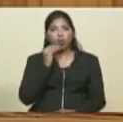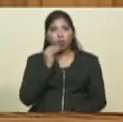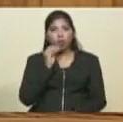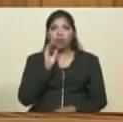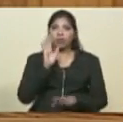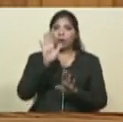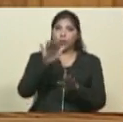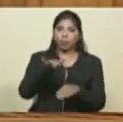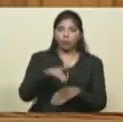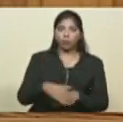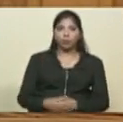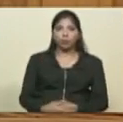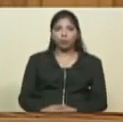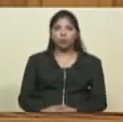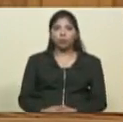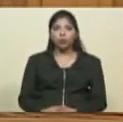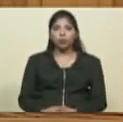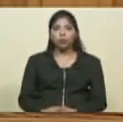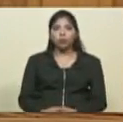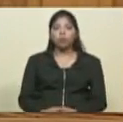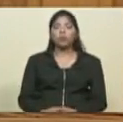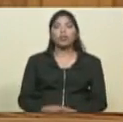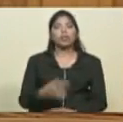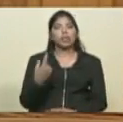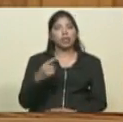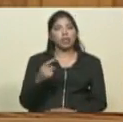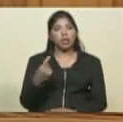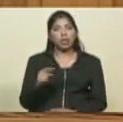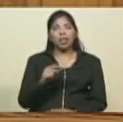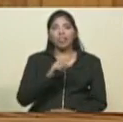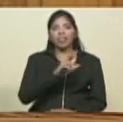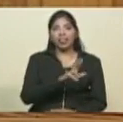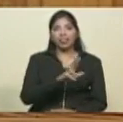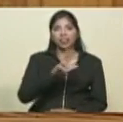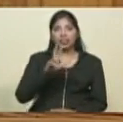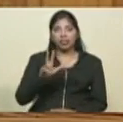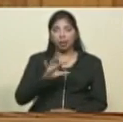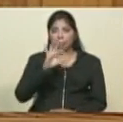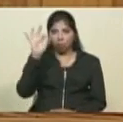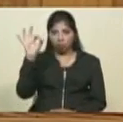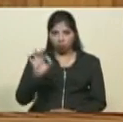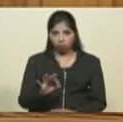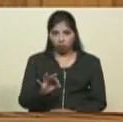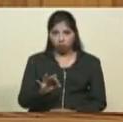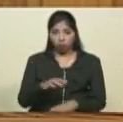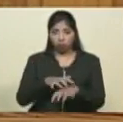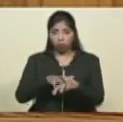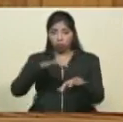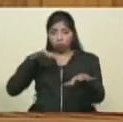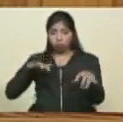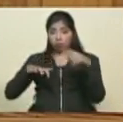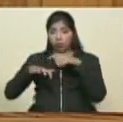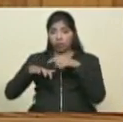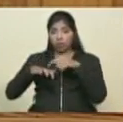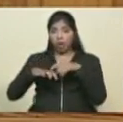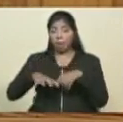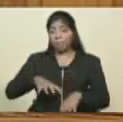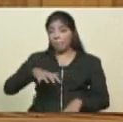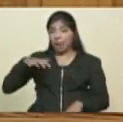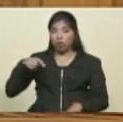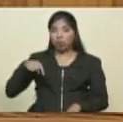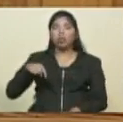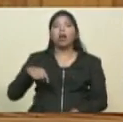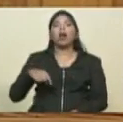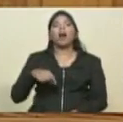la existencia de un bono demográfico donde 33% de nuestra población es joven, con más de